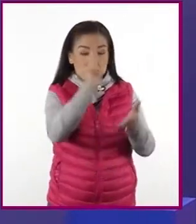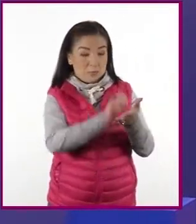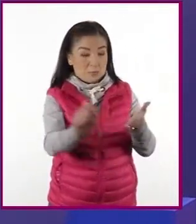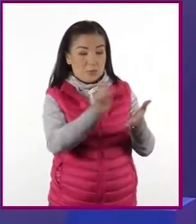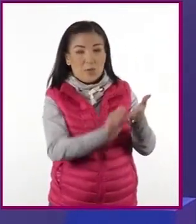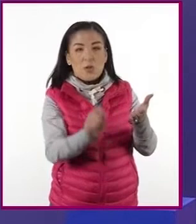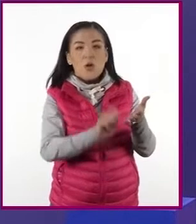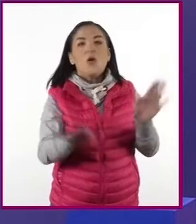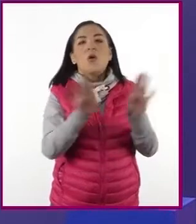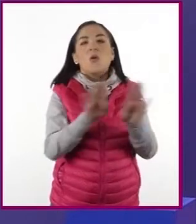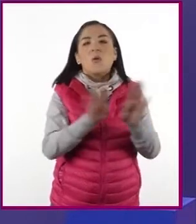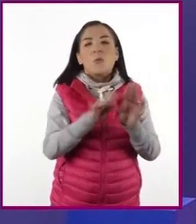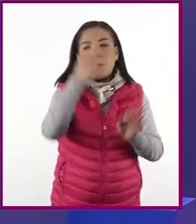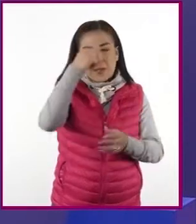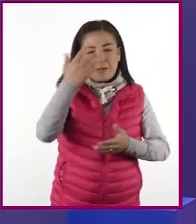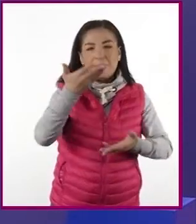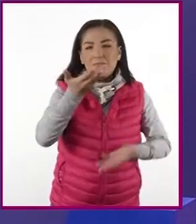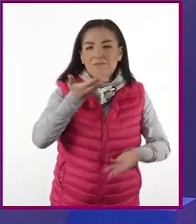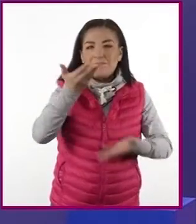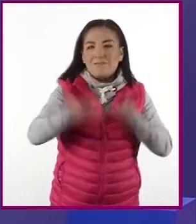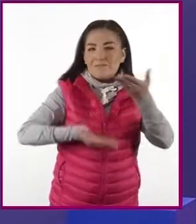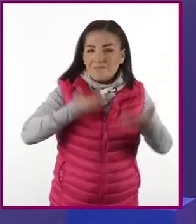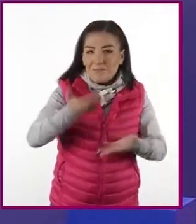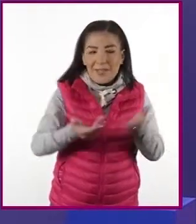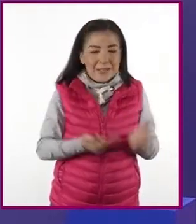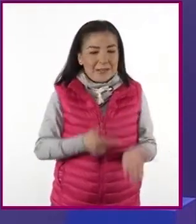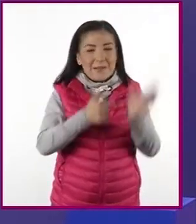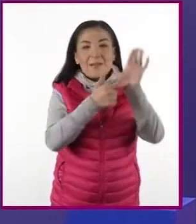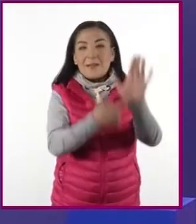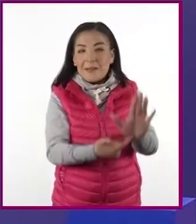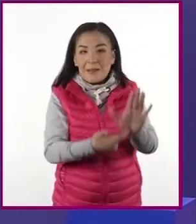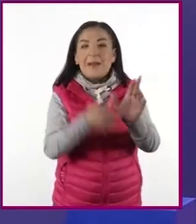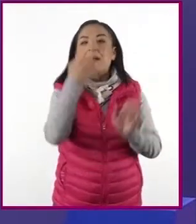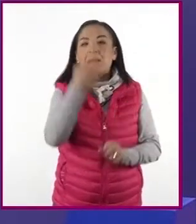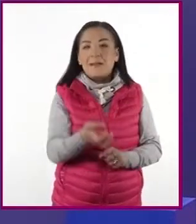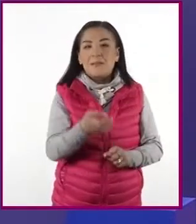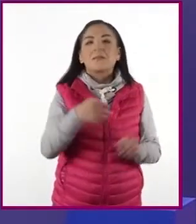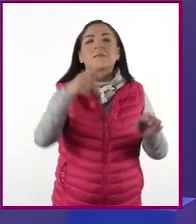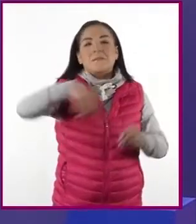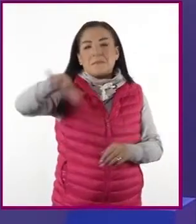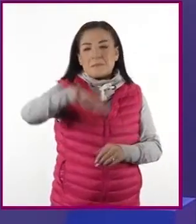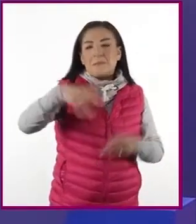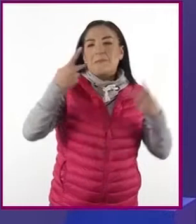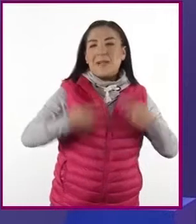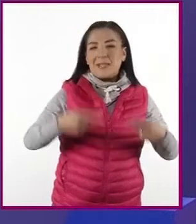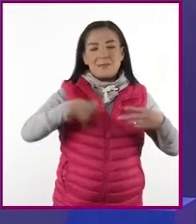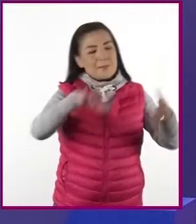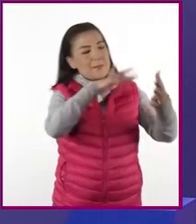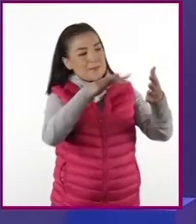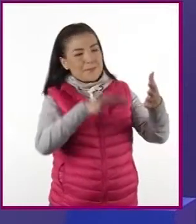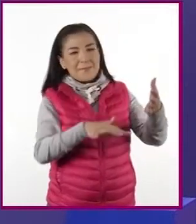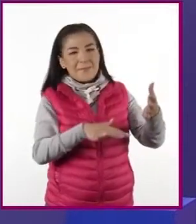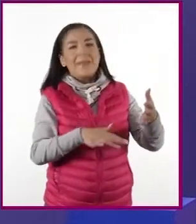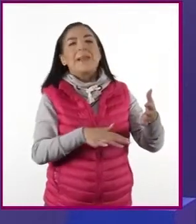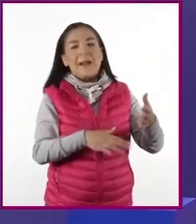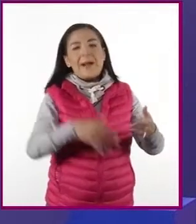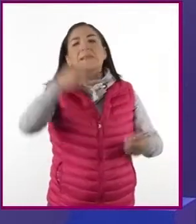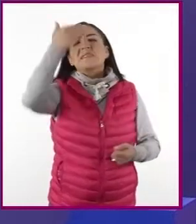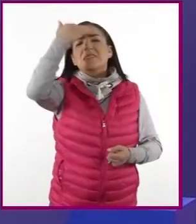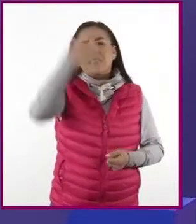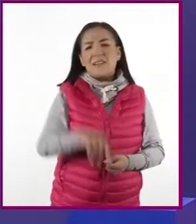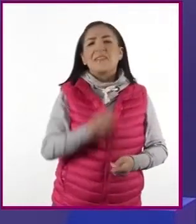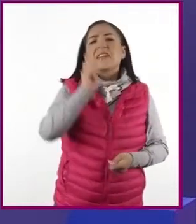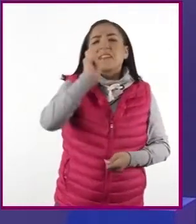que anticipa el escenario para los lectores. Les permite saber de qué trata la